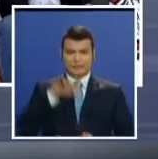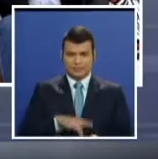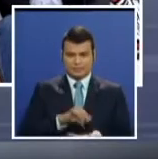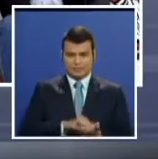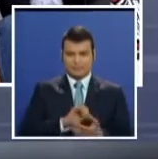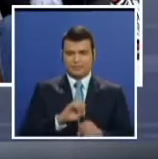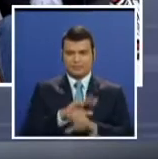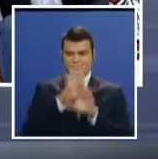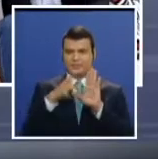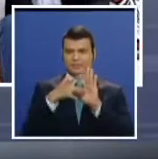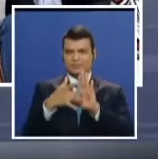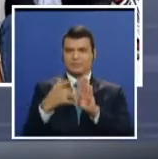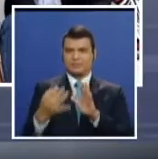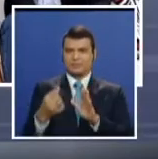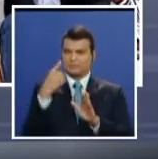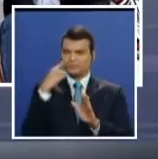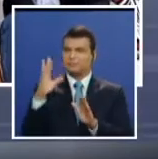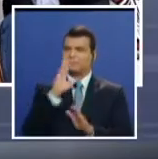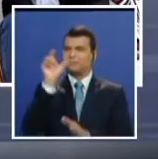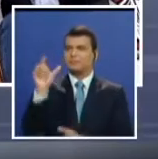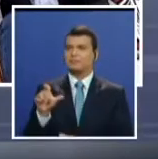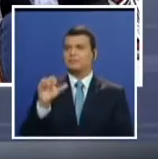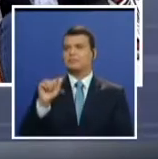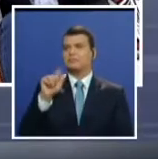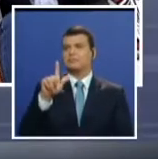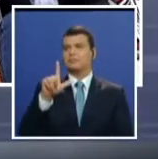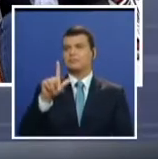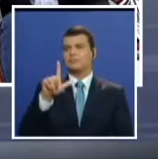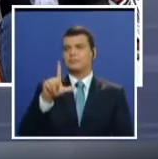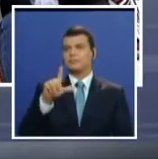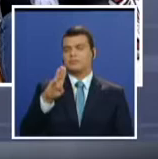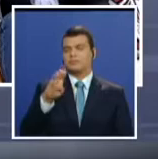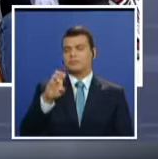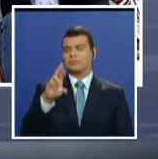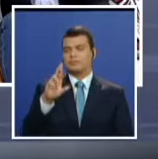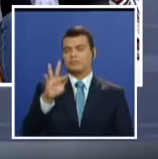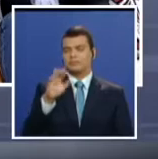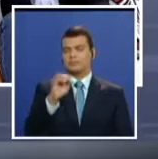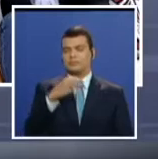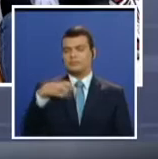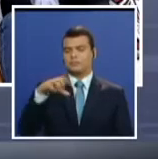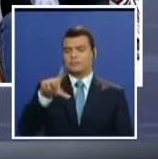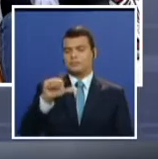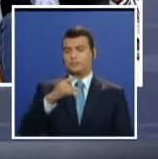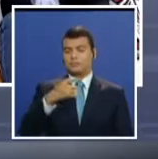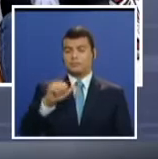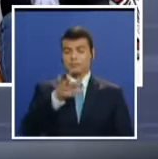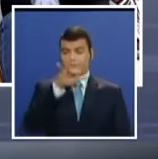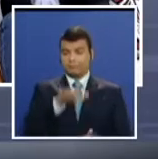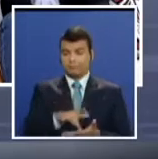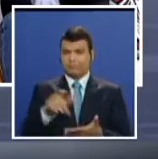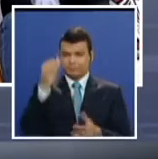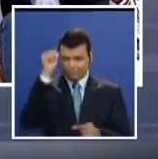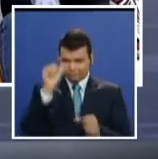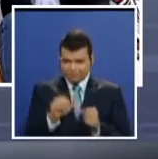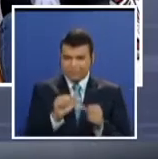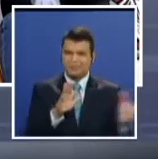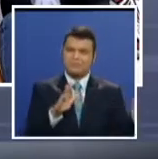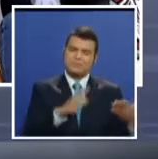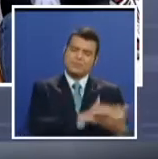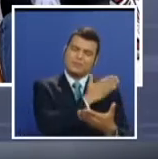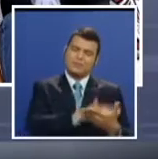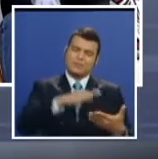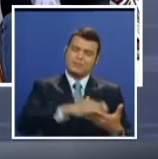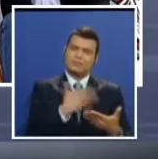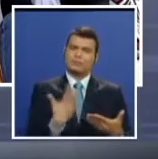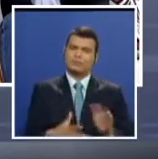aquí en amaneciendo de quién estamos hablando de alberto plazas que estará con nosotros permaneciendo vamos a recordar su música y lo vamos